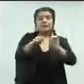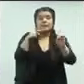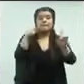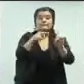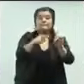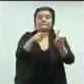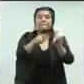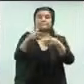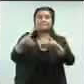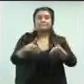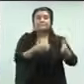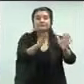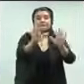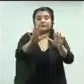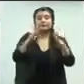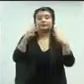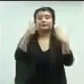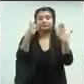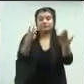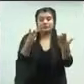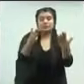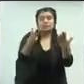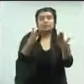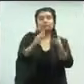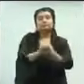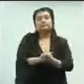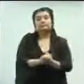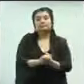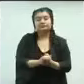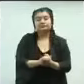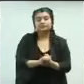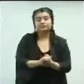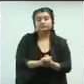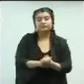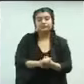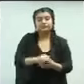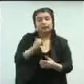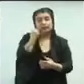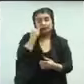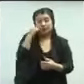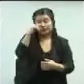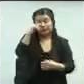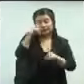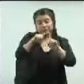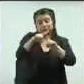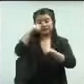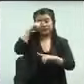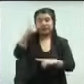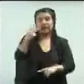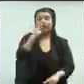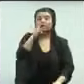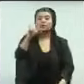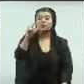18, tramo RDSMA2, San Miguel Ixtahuacán, Caserío